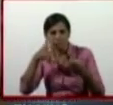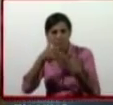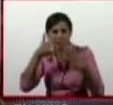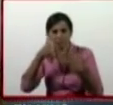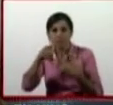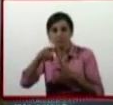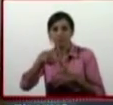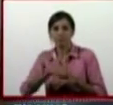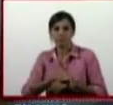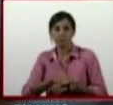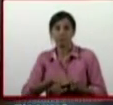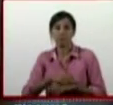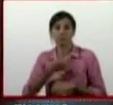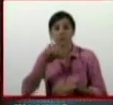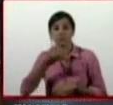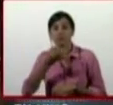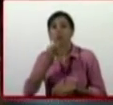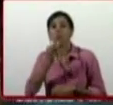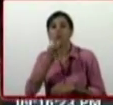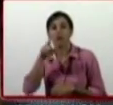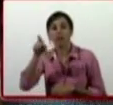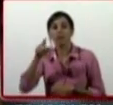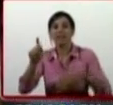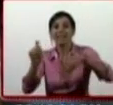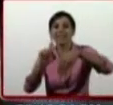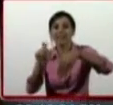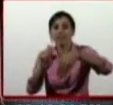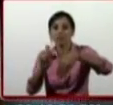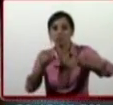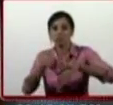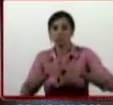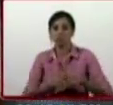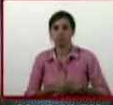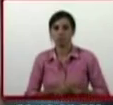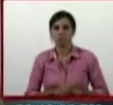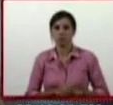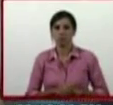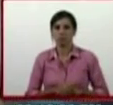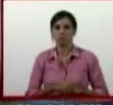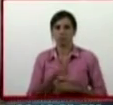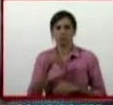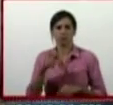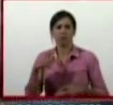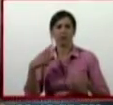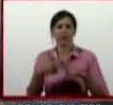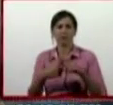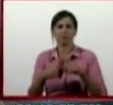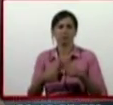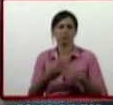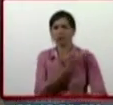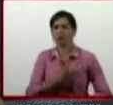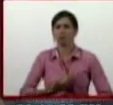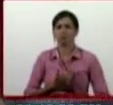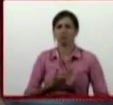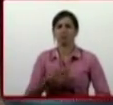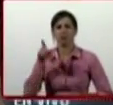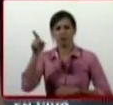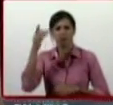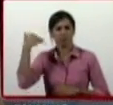en realidades de Telesur. Ahorita pasaron a Pinochet. Ahí está nuestro gigante Salvador Allende,